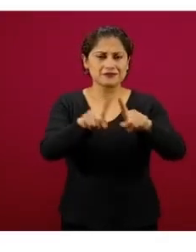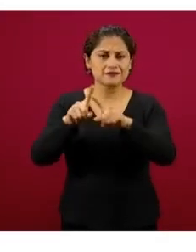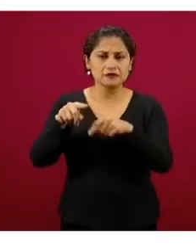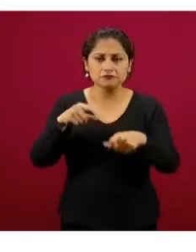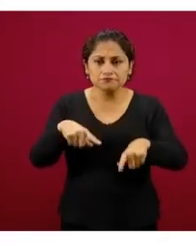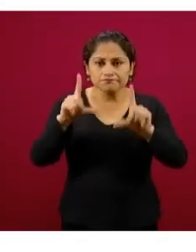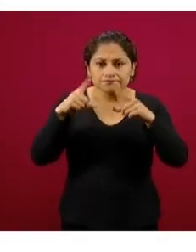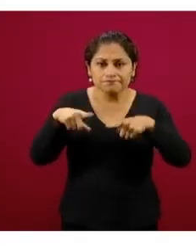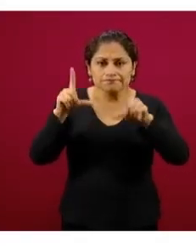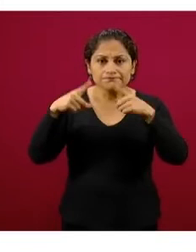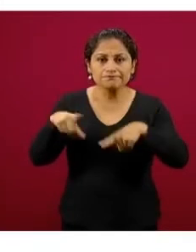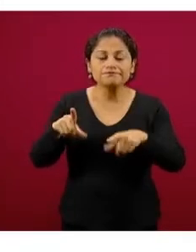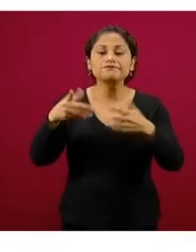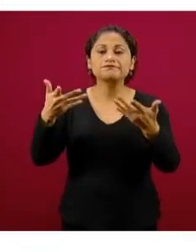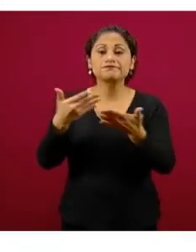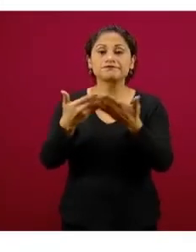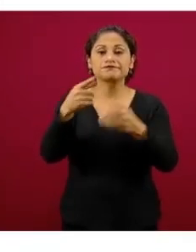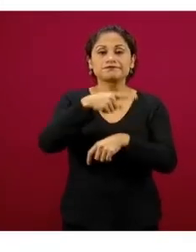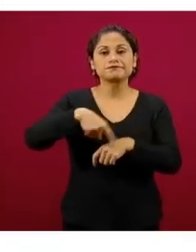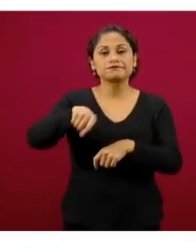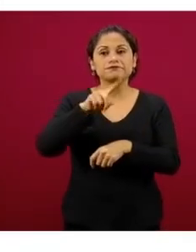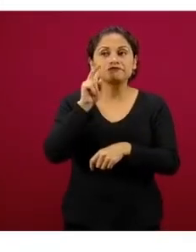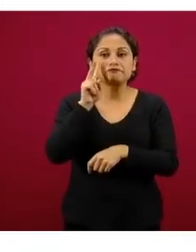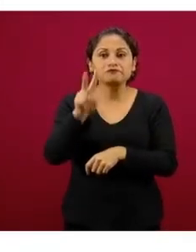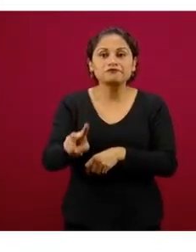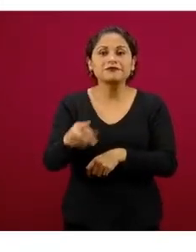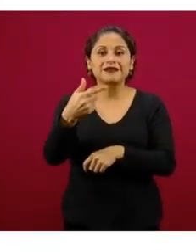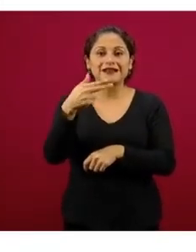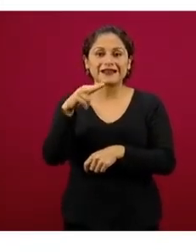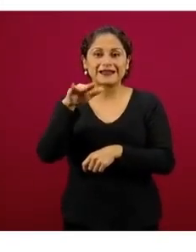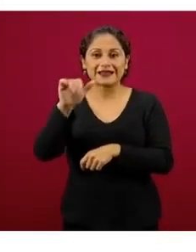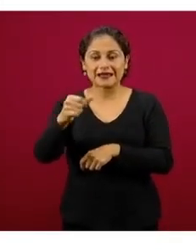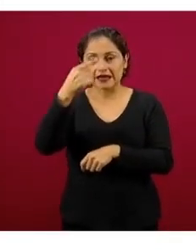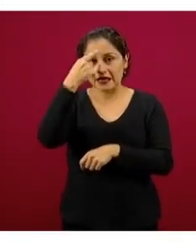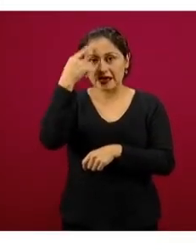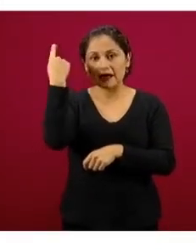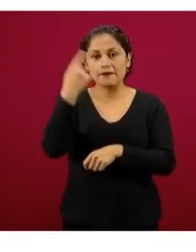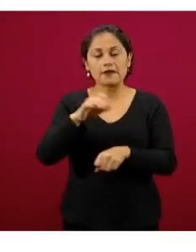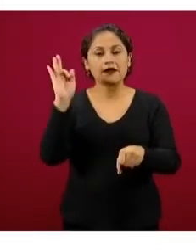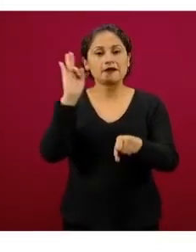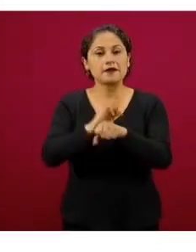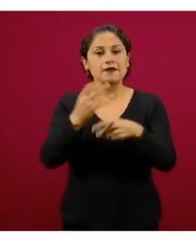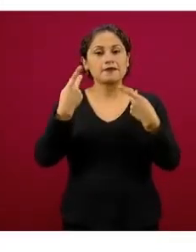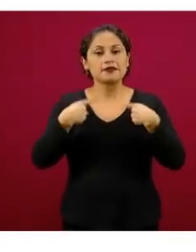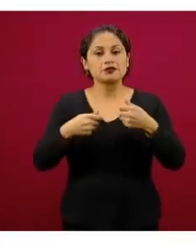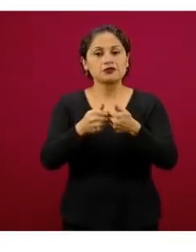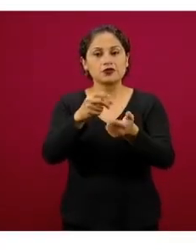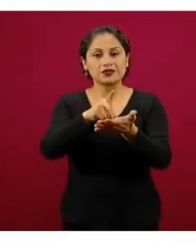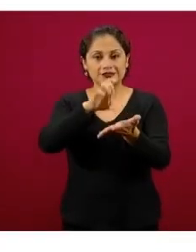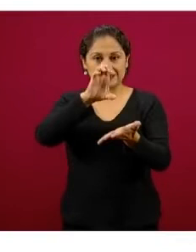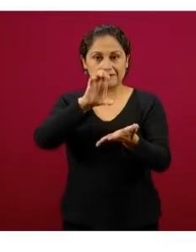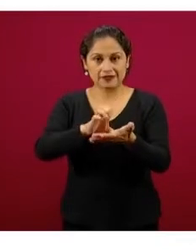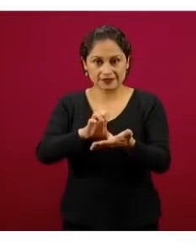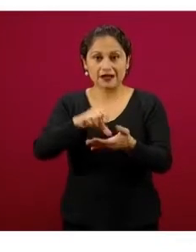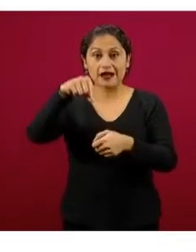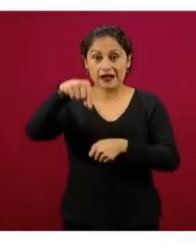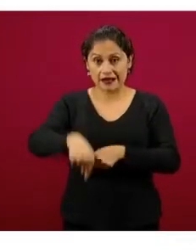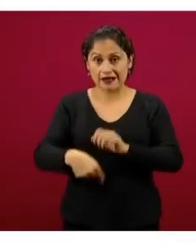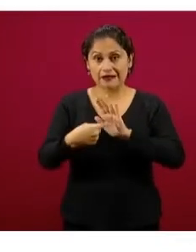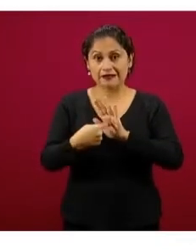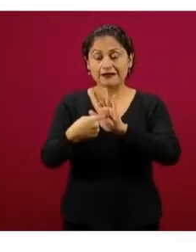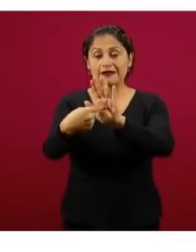de la guía para la protección de la salud de las personas con discapacidad, que presentamos que se